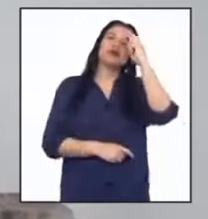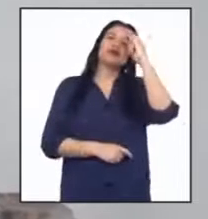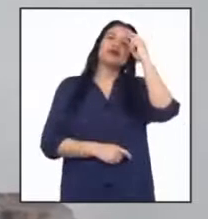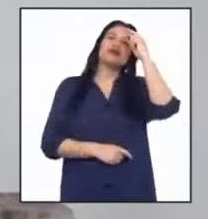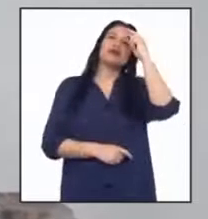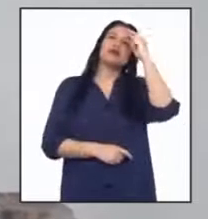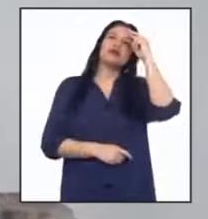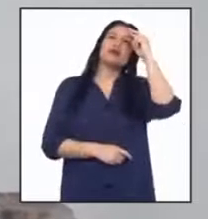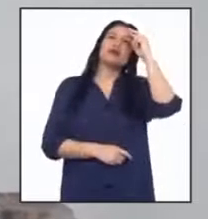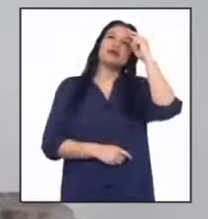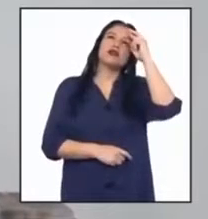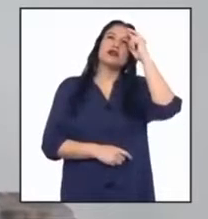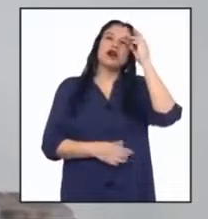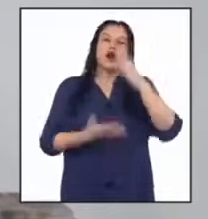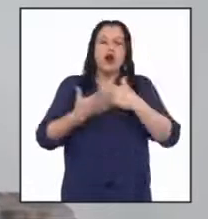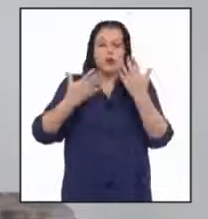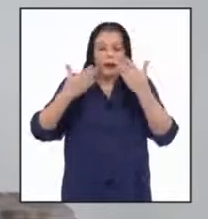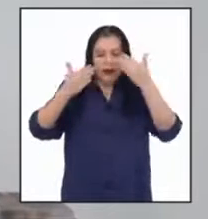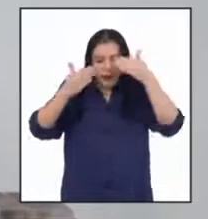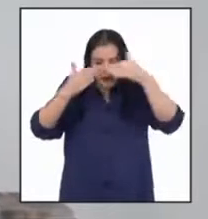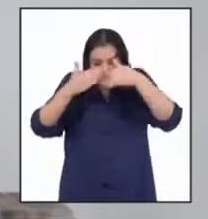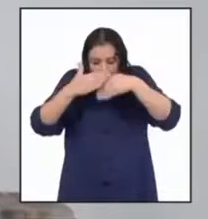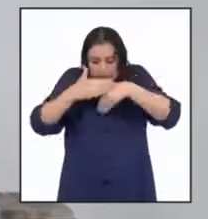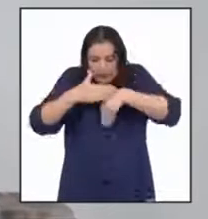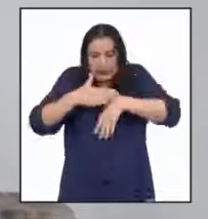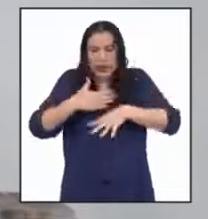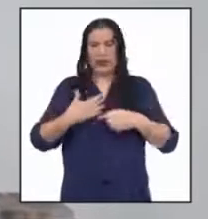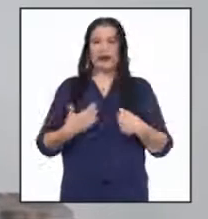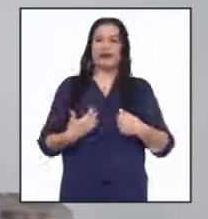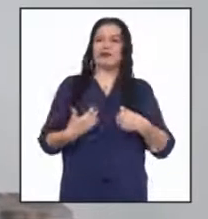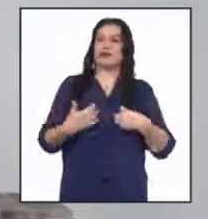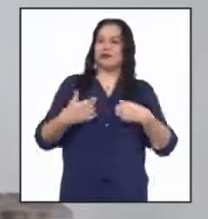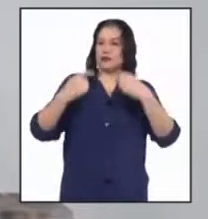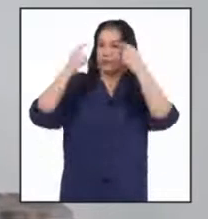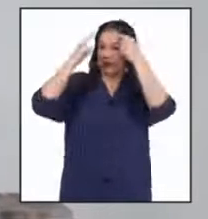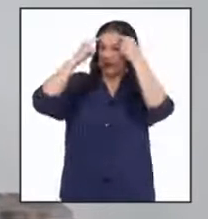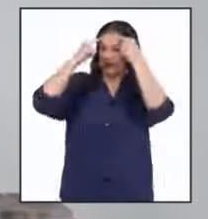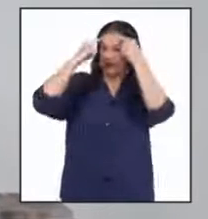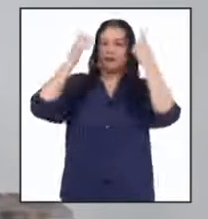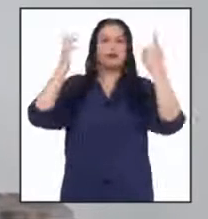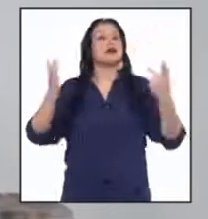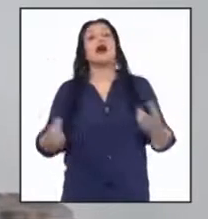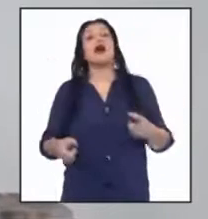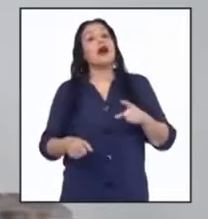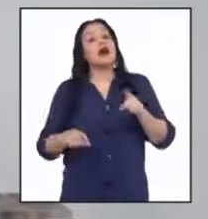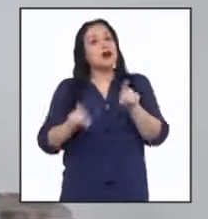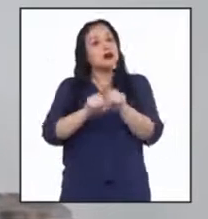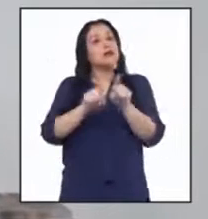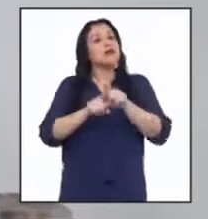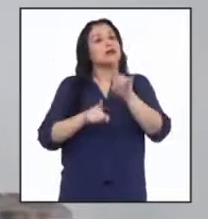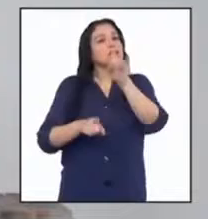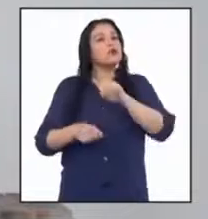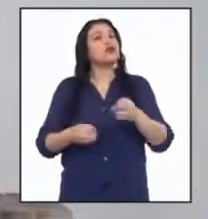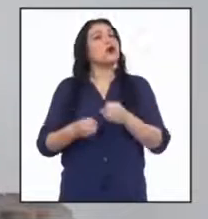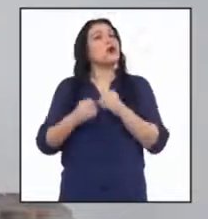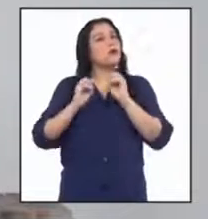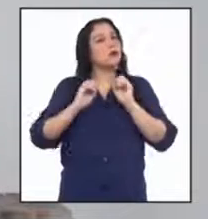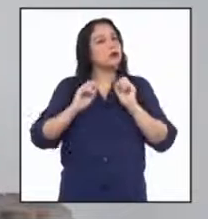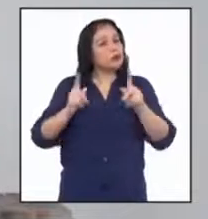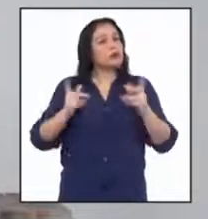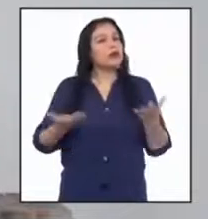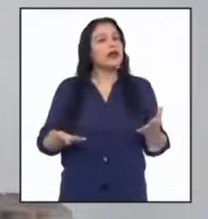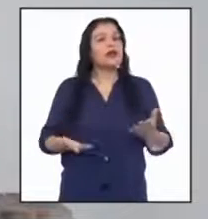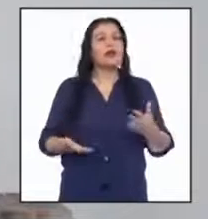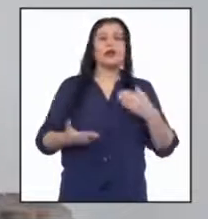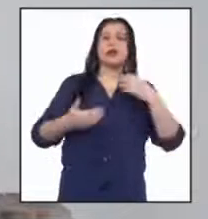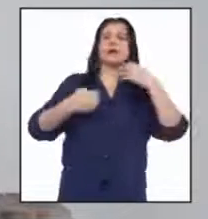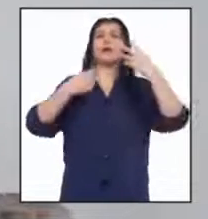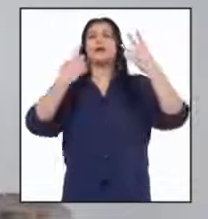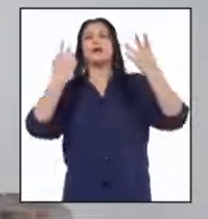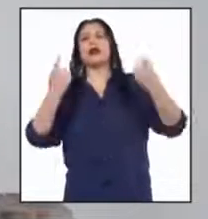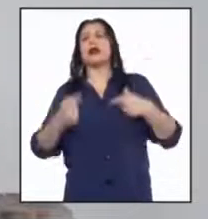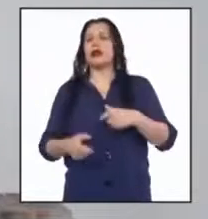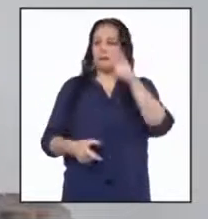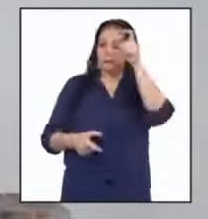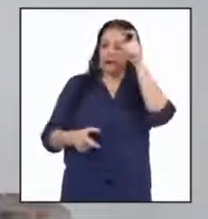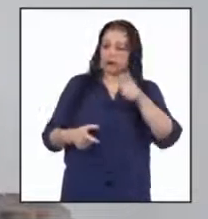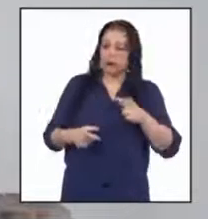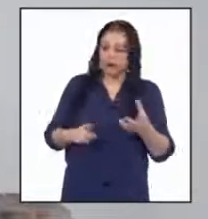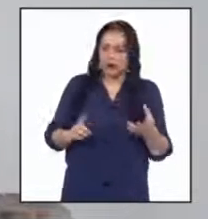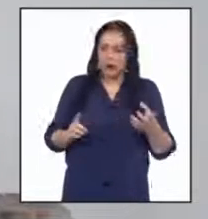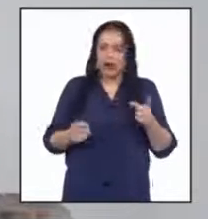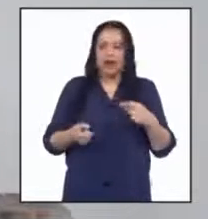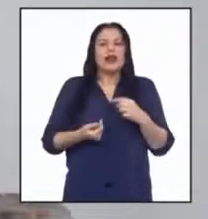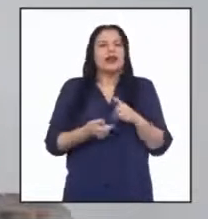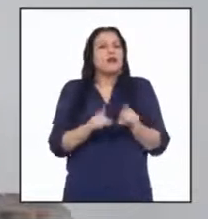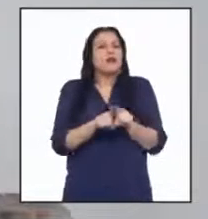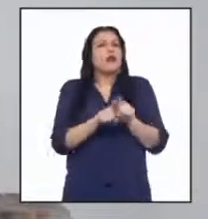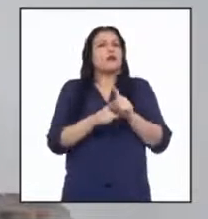reflexiona o para adentrarnos en su mundo interior, ¿no? También en algunas oportunidades este monólogo sirve como para que el personaje se convierta en una especie